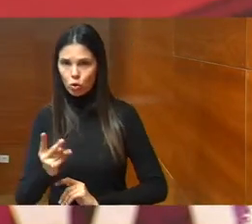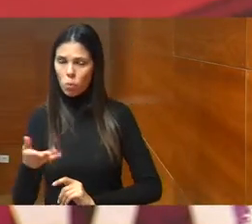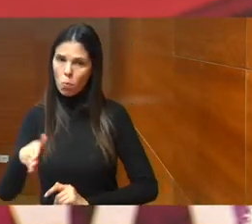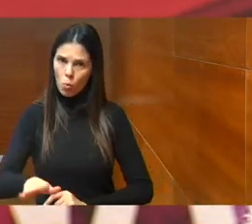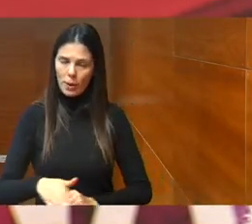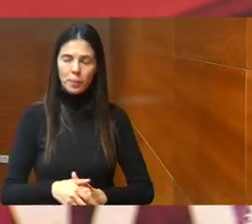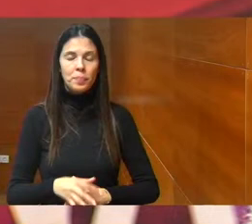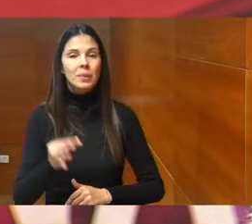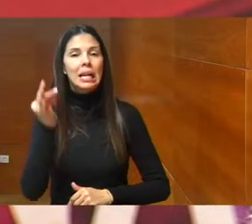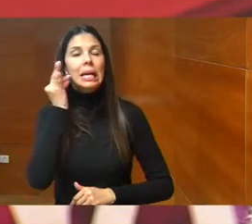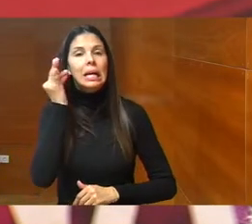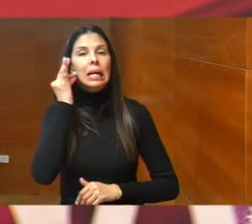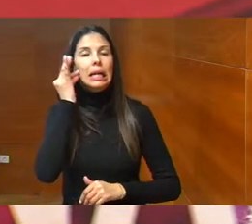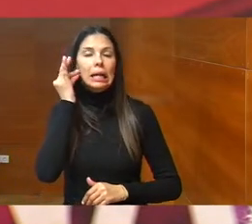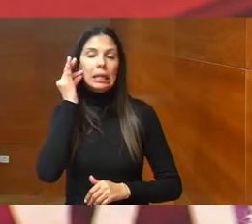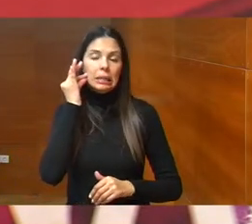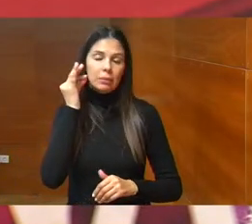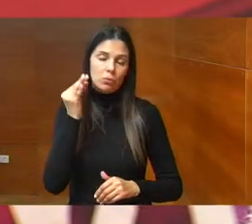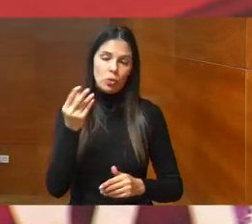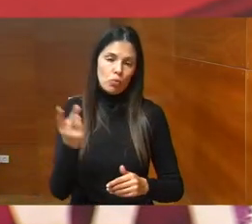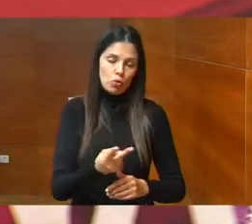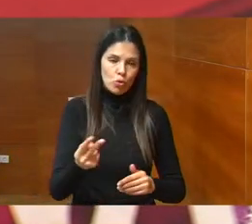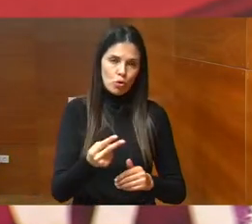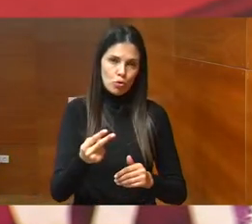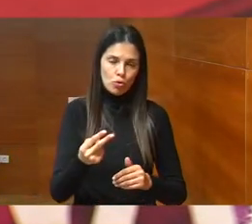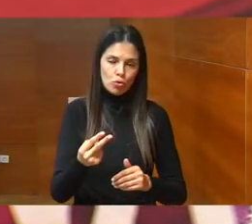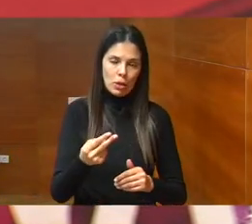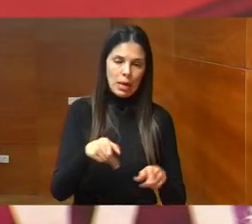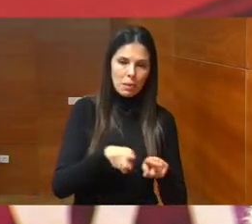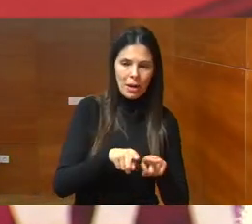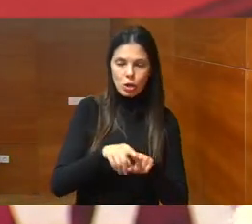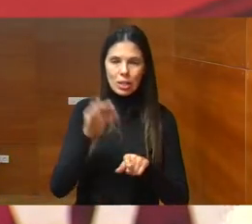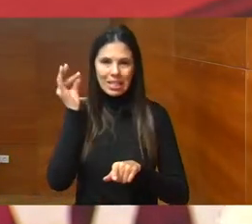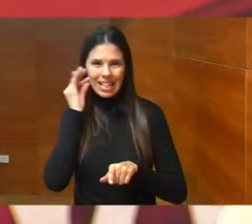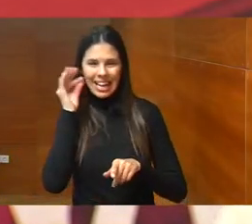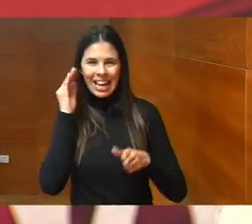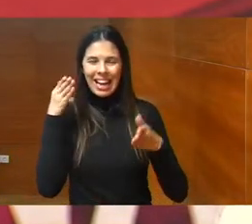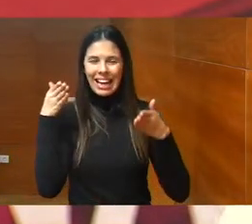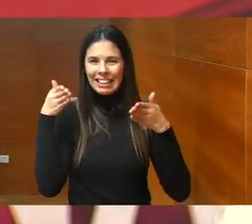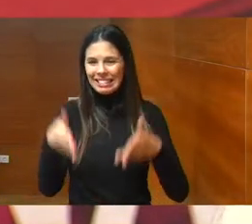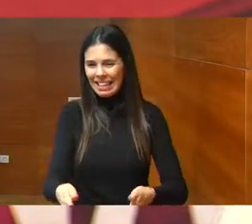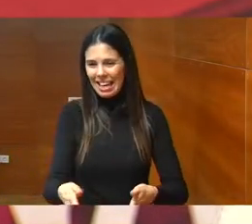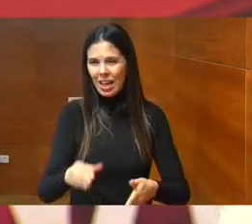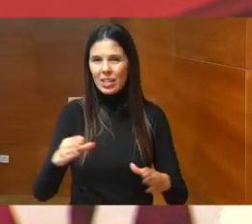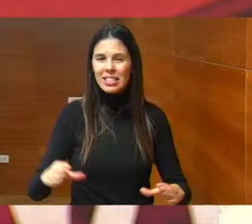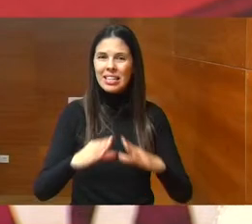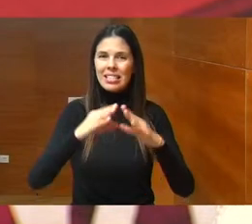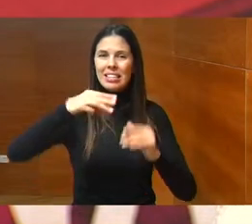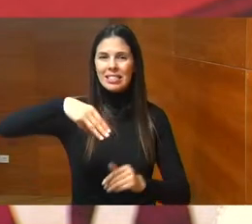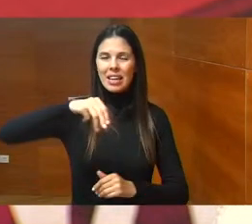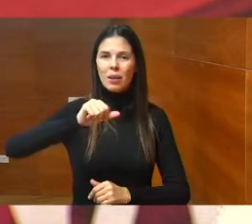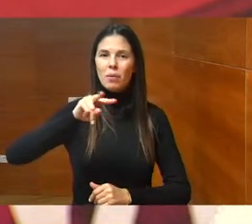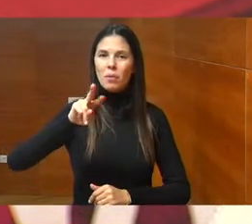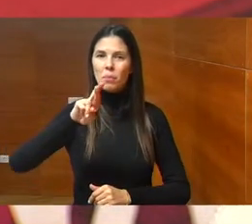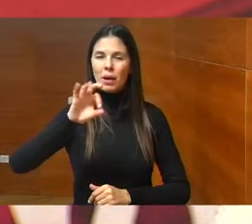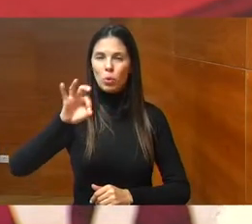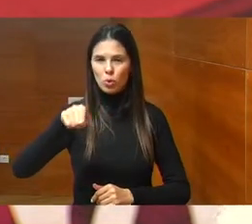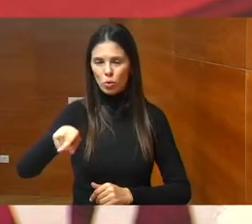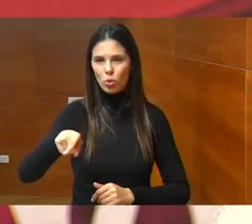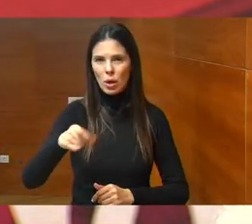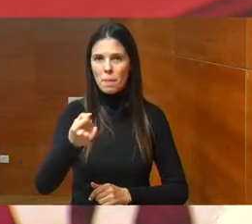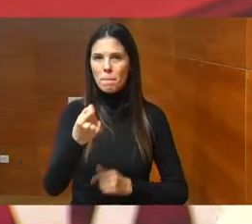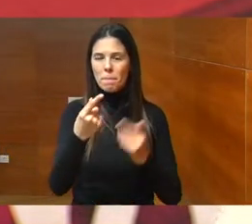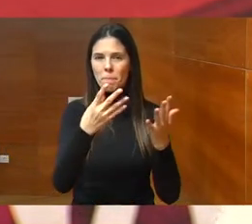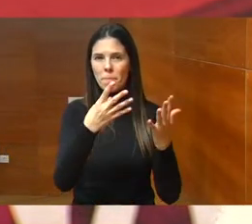él está enterrada bueno Están enterrados en Sao Mauro en un panteón calugo seupaya Albino Patiño